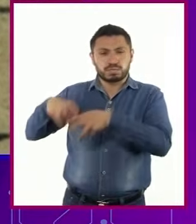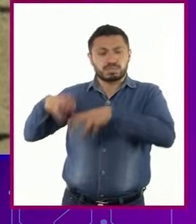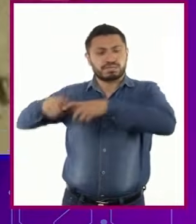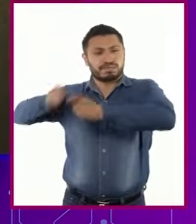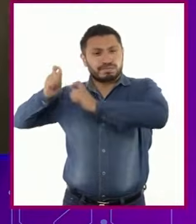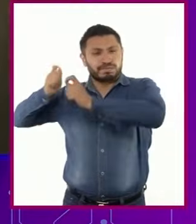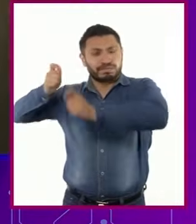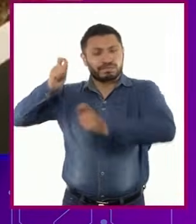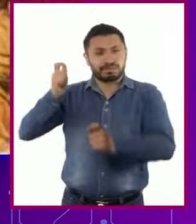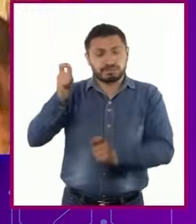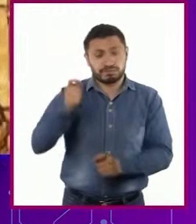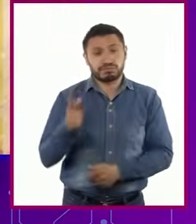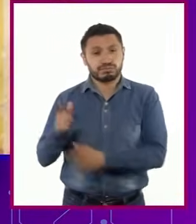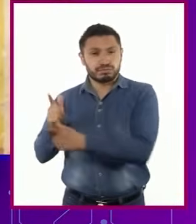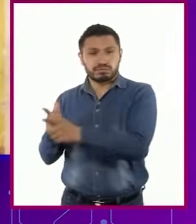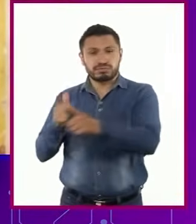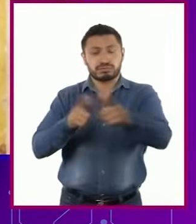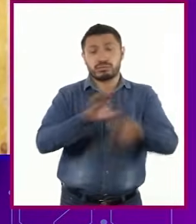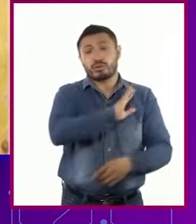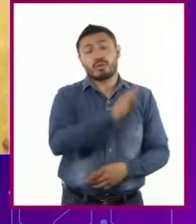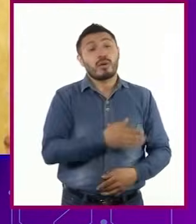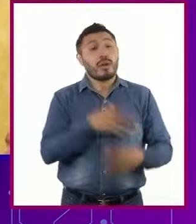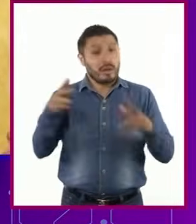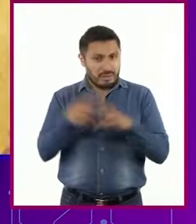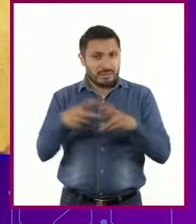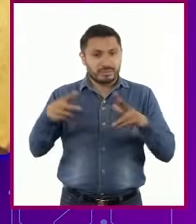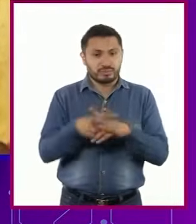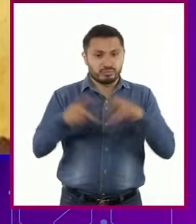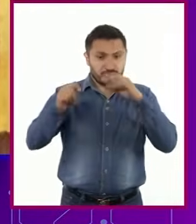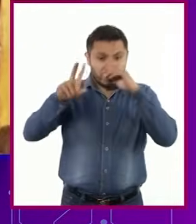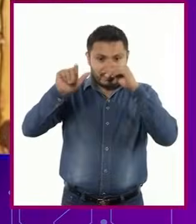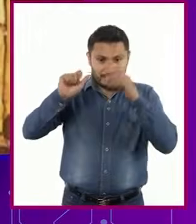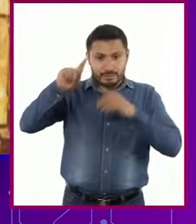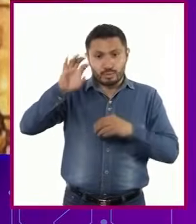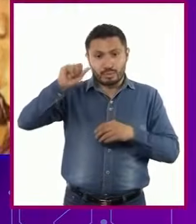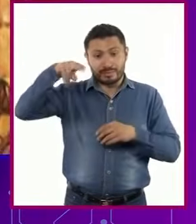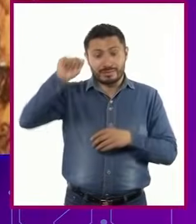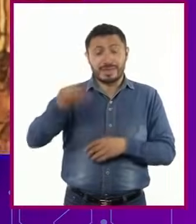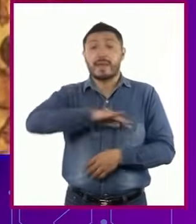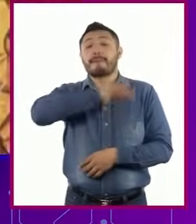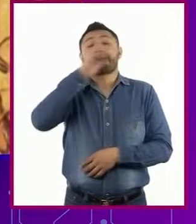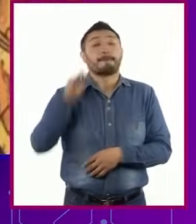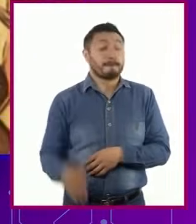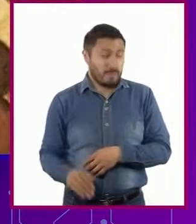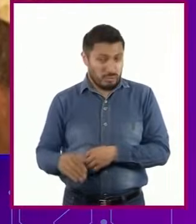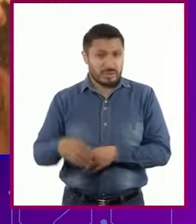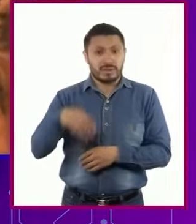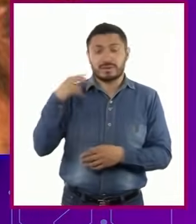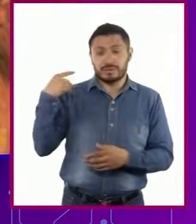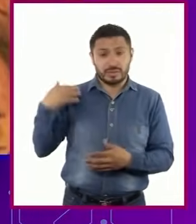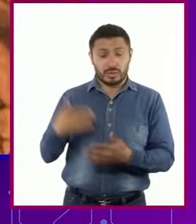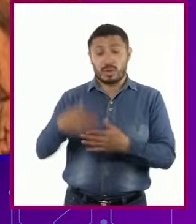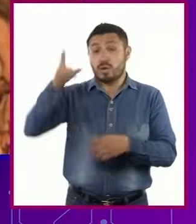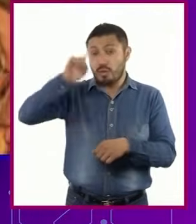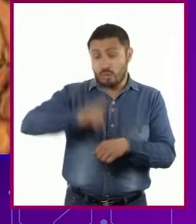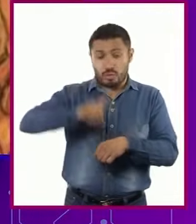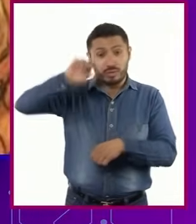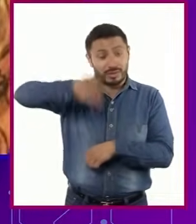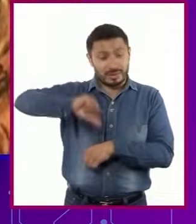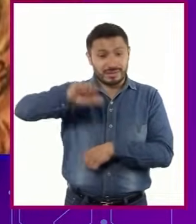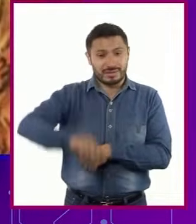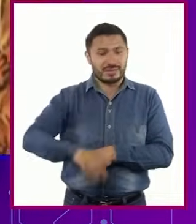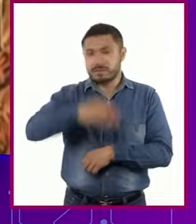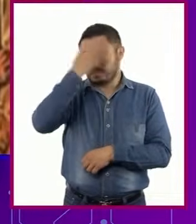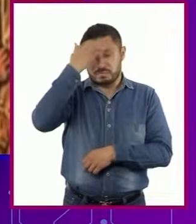españoles. Durante este conflicto, el Tlatoani Moctezuma perdió la vida y hasta el día de hoy se